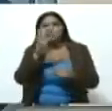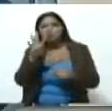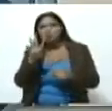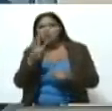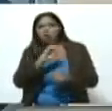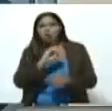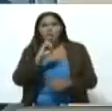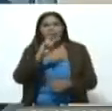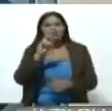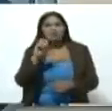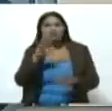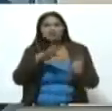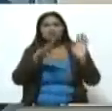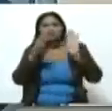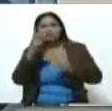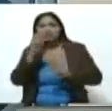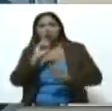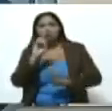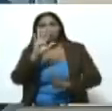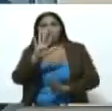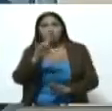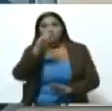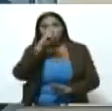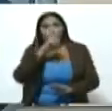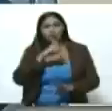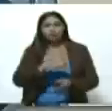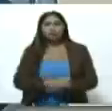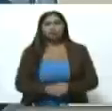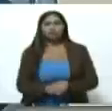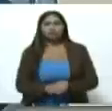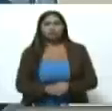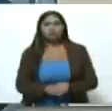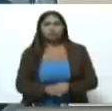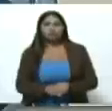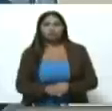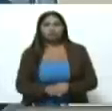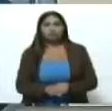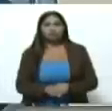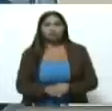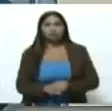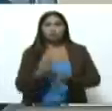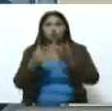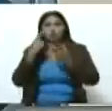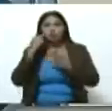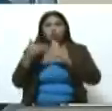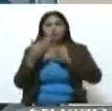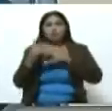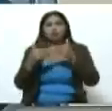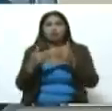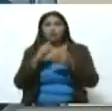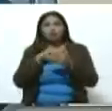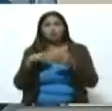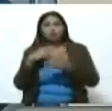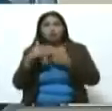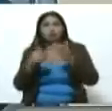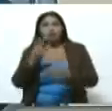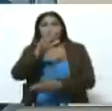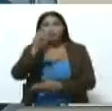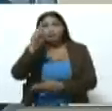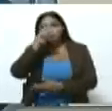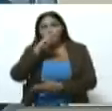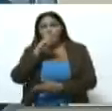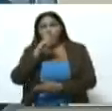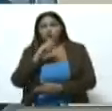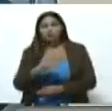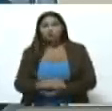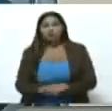16, 8 y 5 años. Los delitos cometidos por los condenados a 30 años fueron